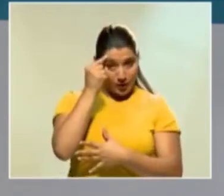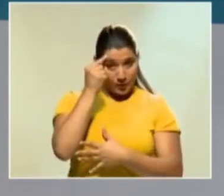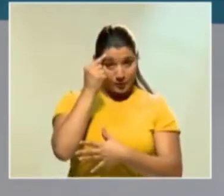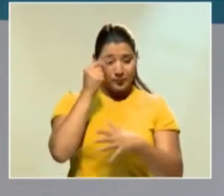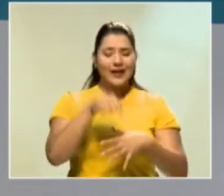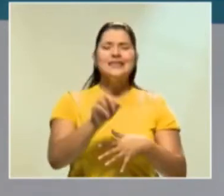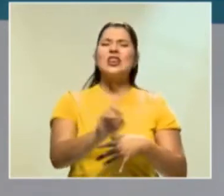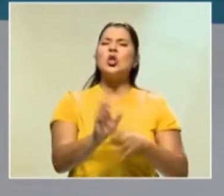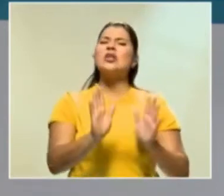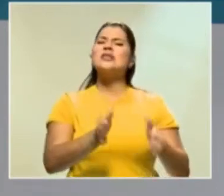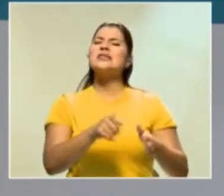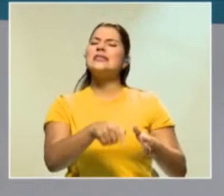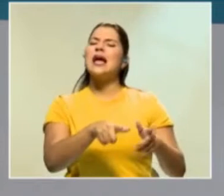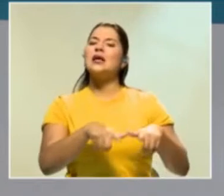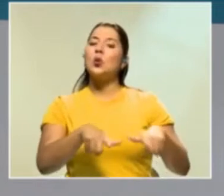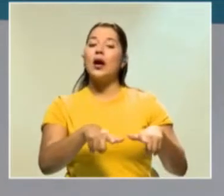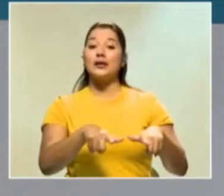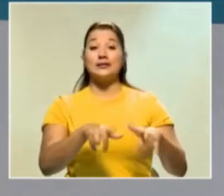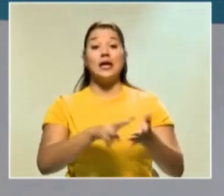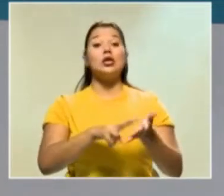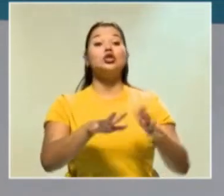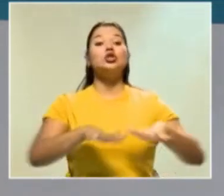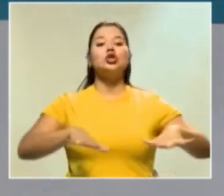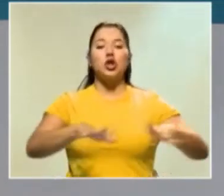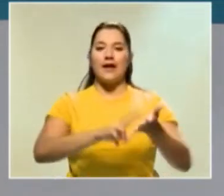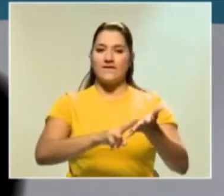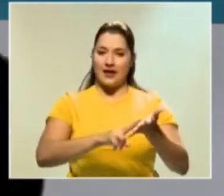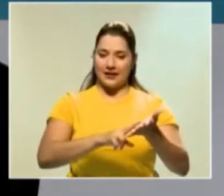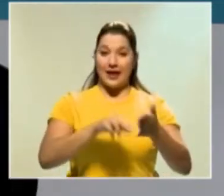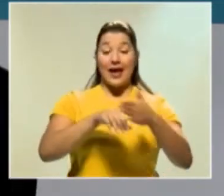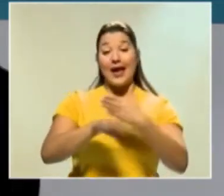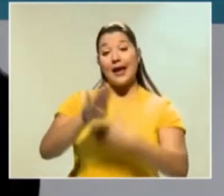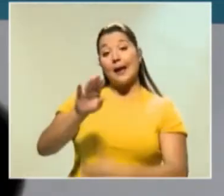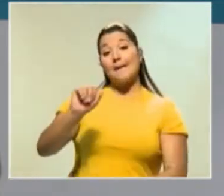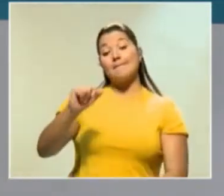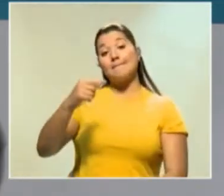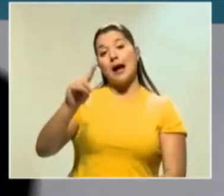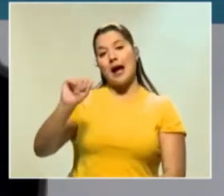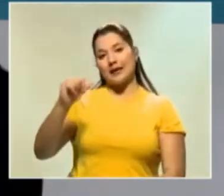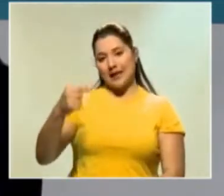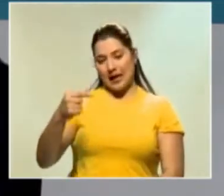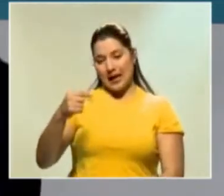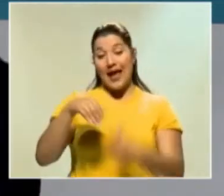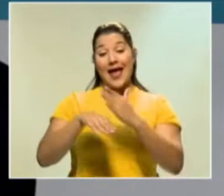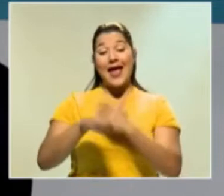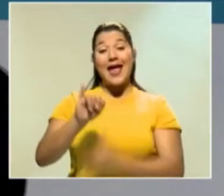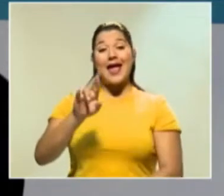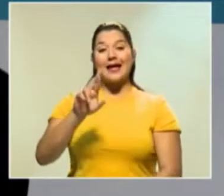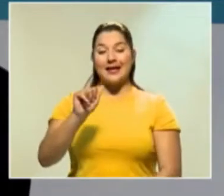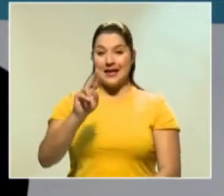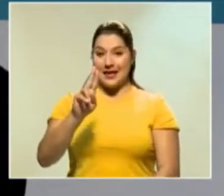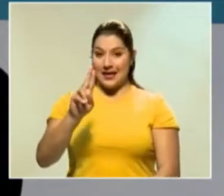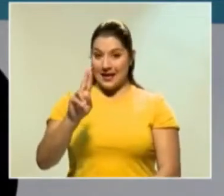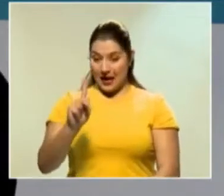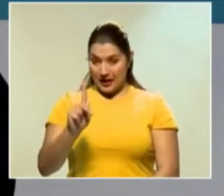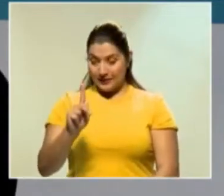Esta vez cayeron en la zona verde de Bagdad, muy cerca de la Embajada de Estados Unidos, a 100 metros. El